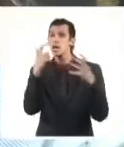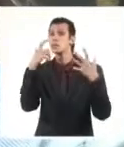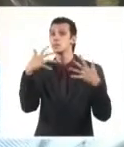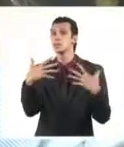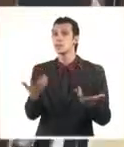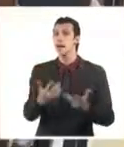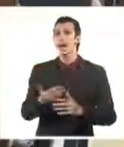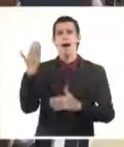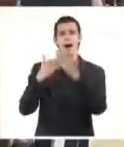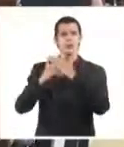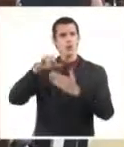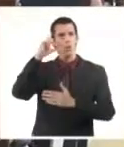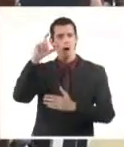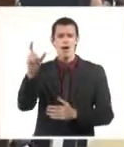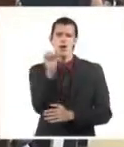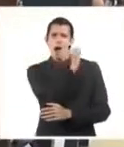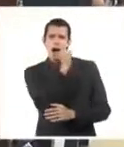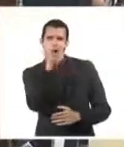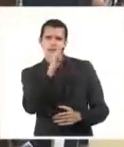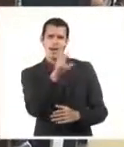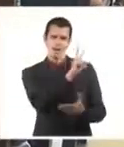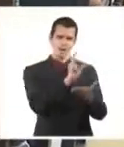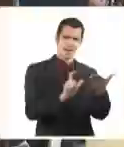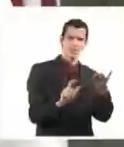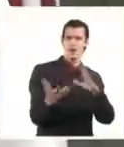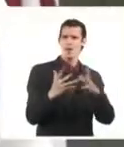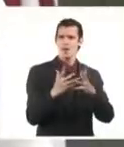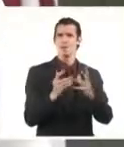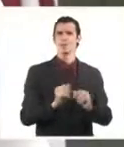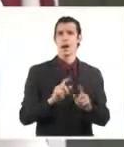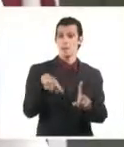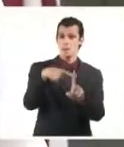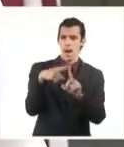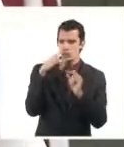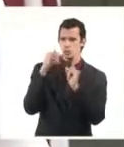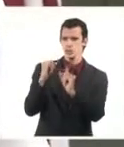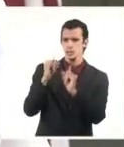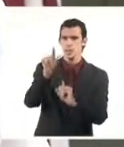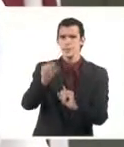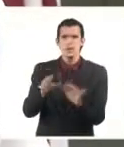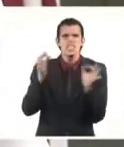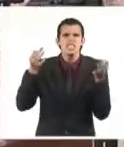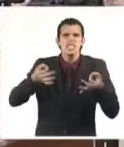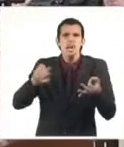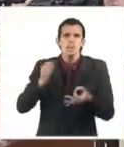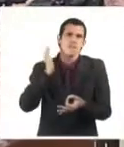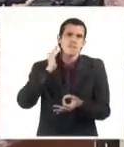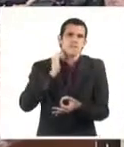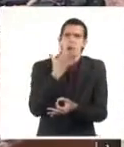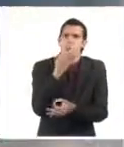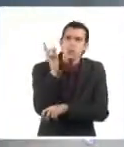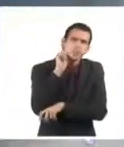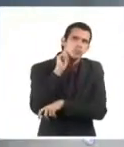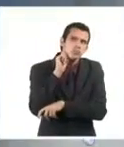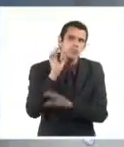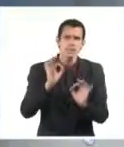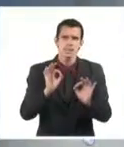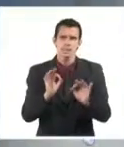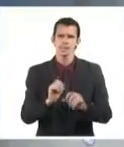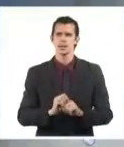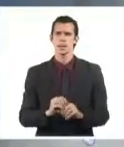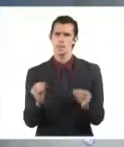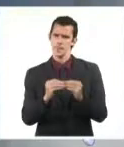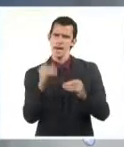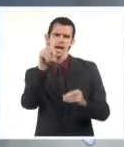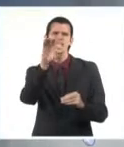música campesina y los noticieros. La conferencia forma parte de las iniciativas por el centenario de la radio cubana. Y